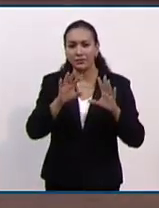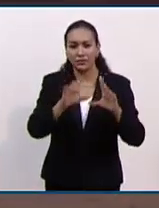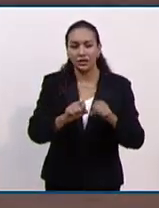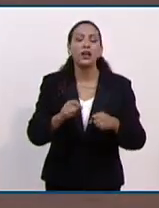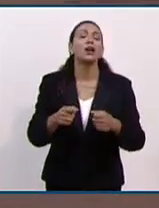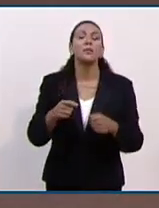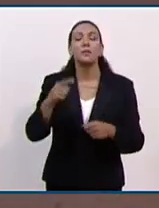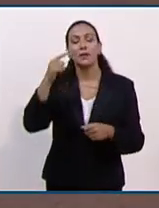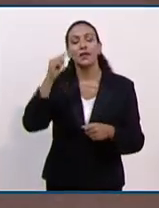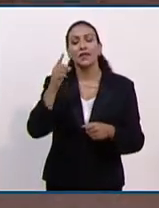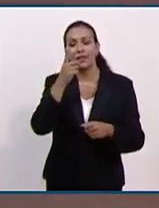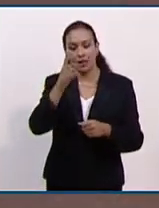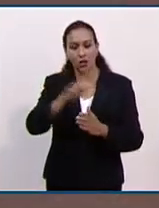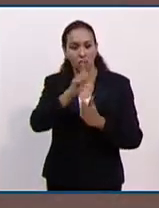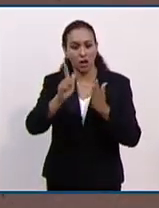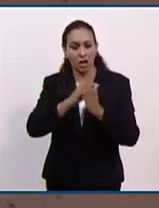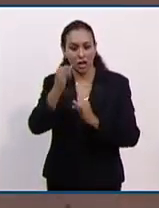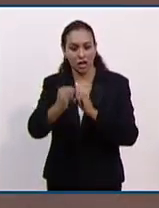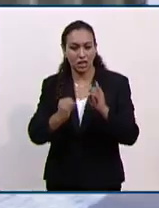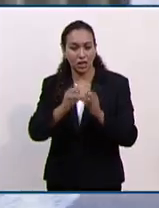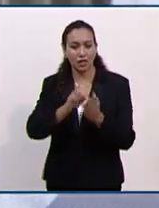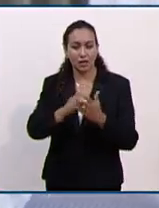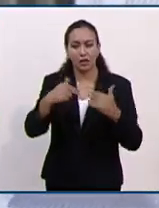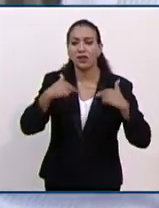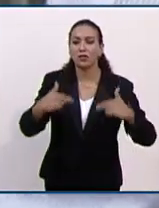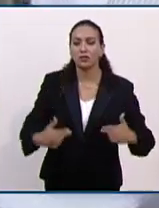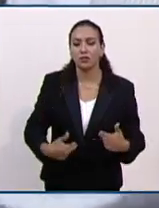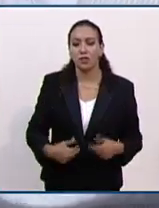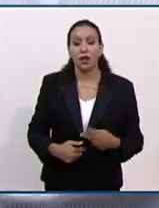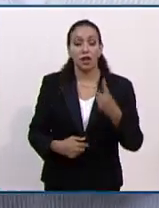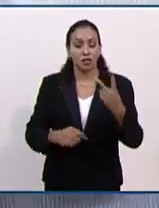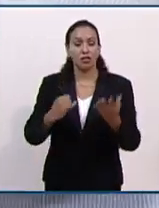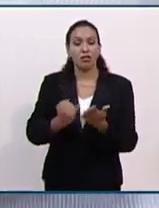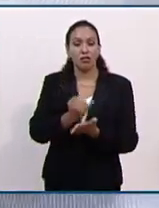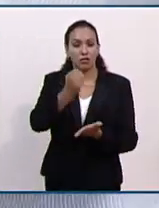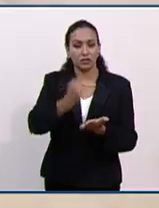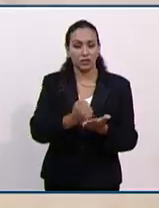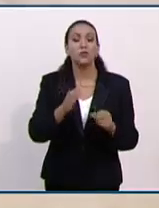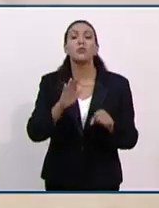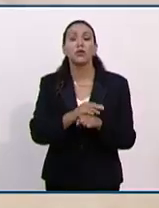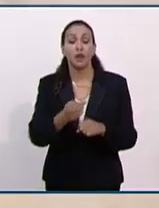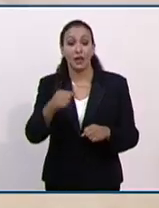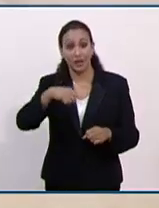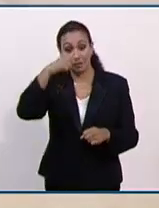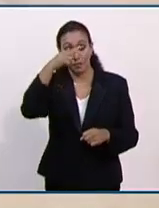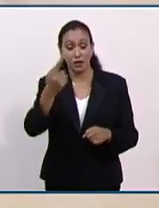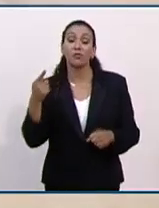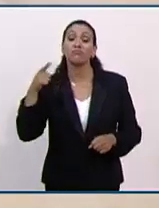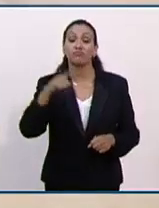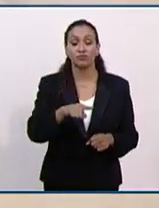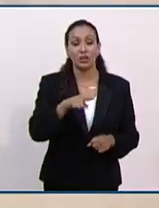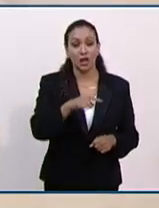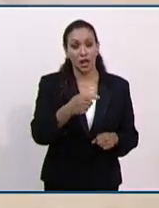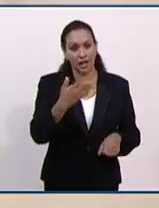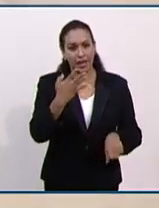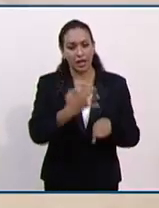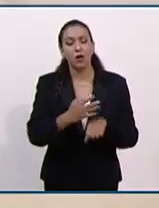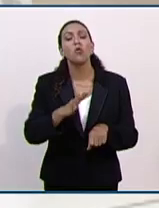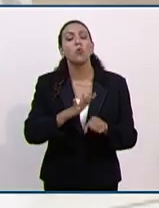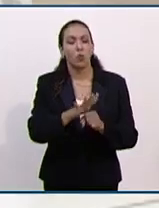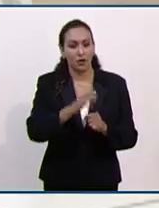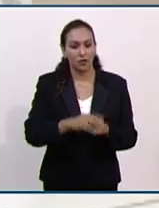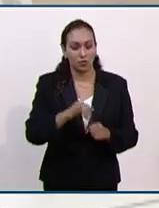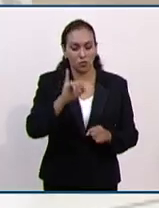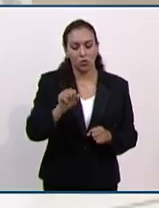ordenó la Corte Interamericana de Derechos Humanos en 2 sentencias en las que condenó a México. El magistrado de circuito,